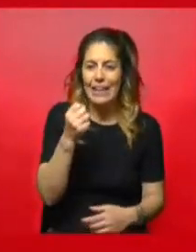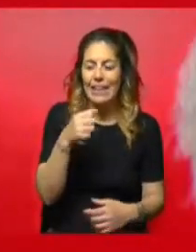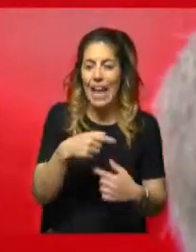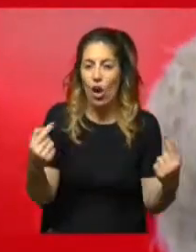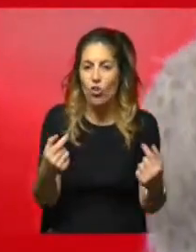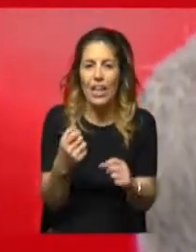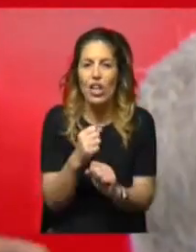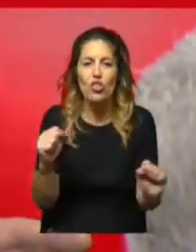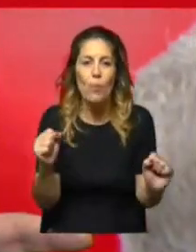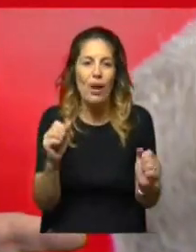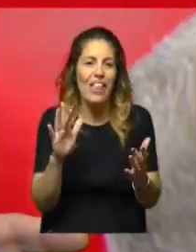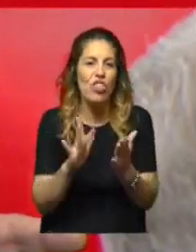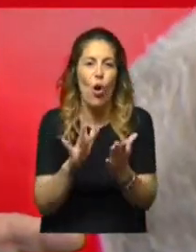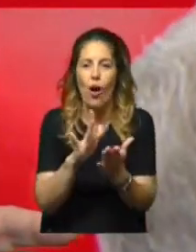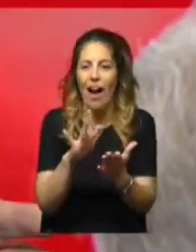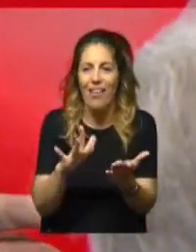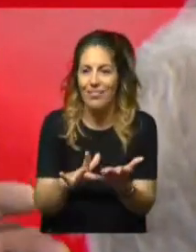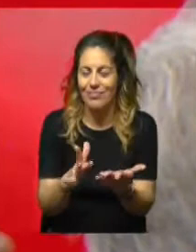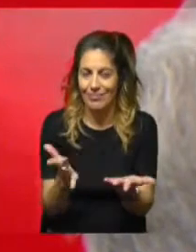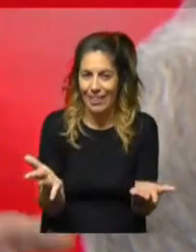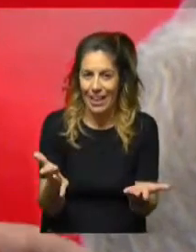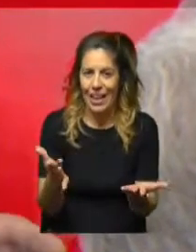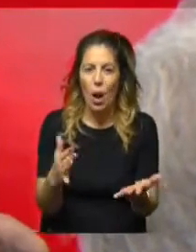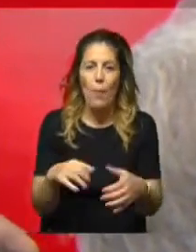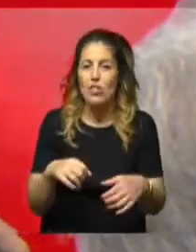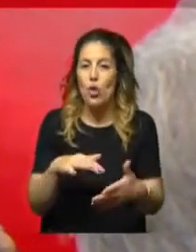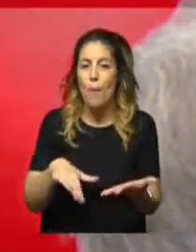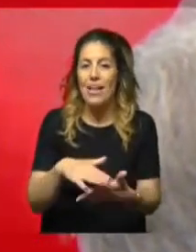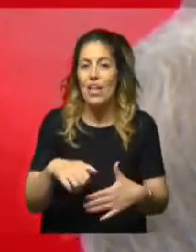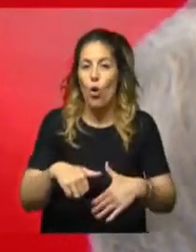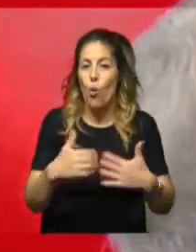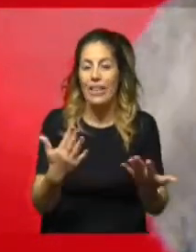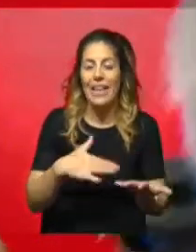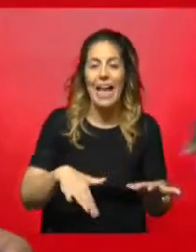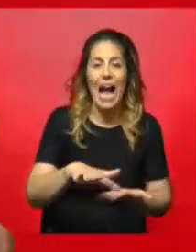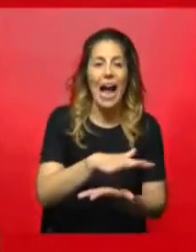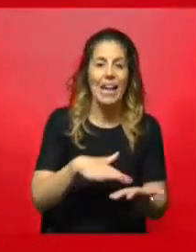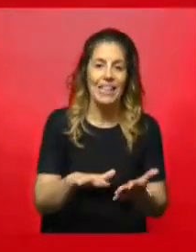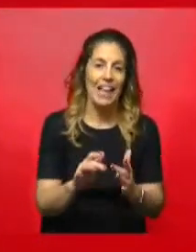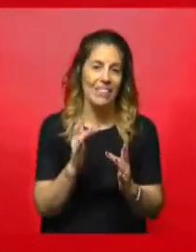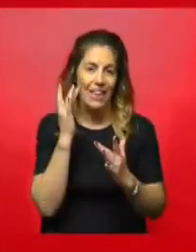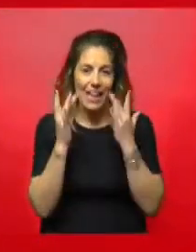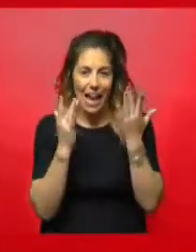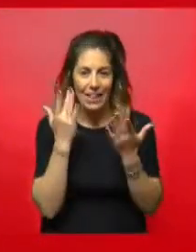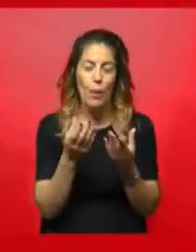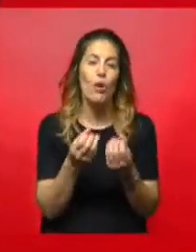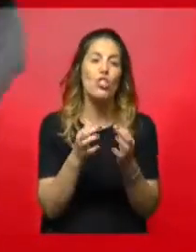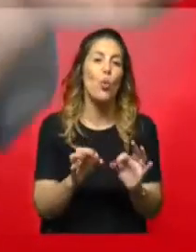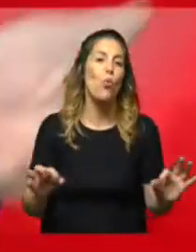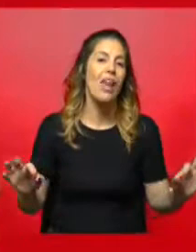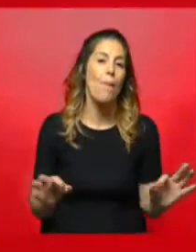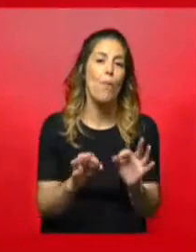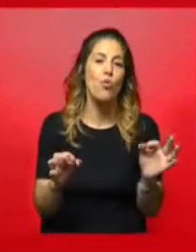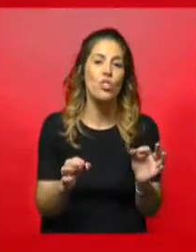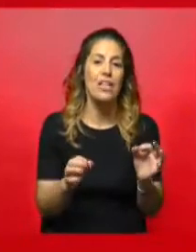Por eso hay cosas que digo eso pasa con cualquier área del arte no por eso una música porque lloras con